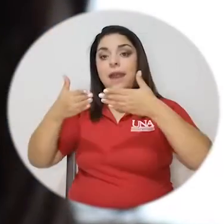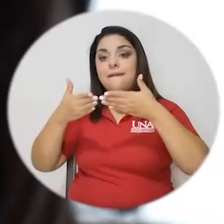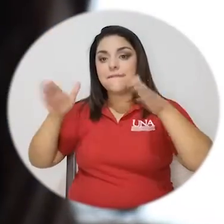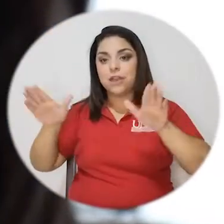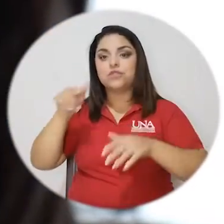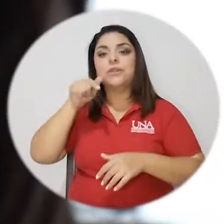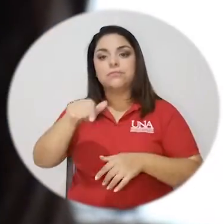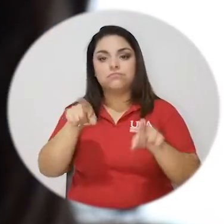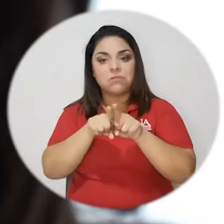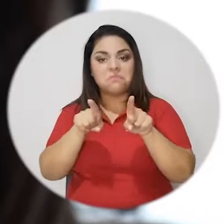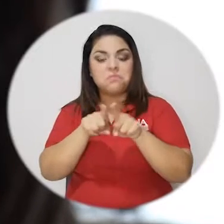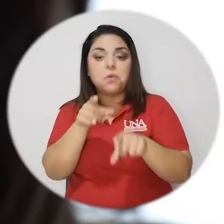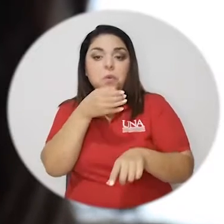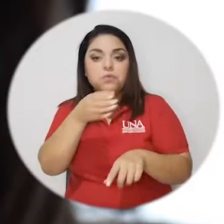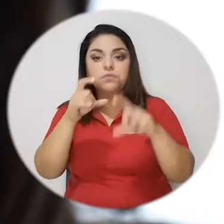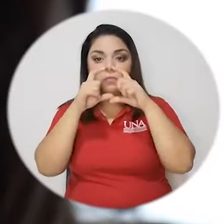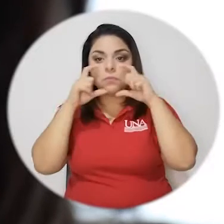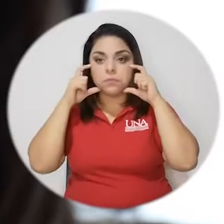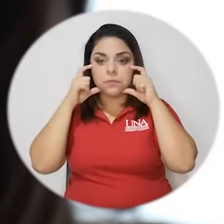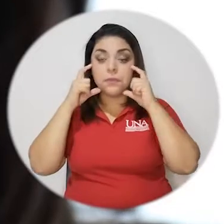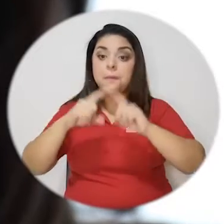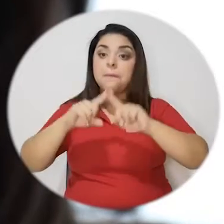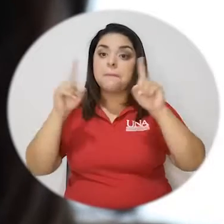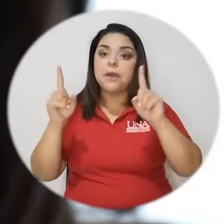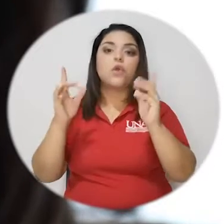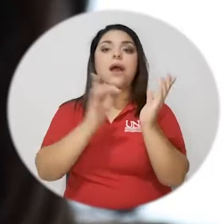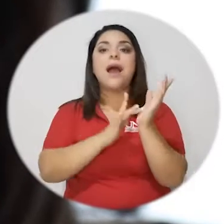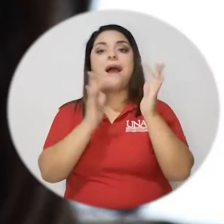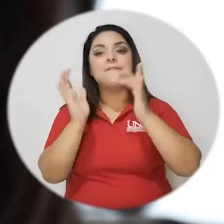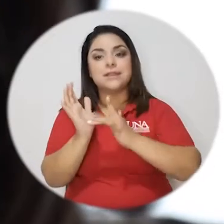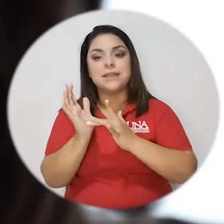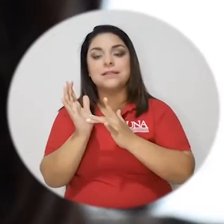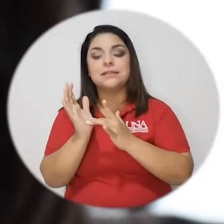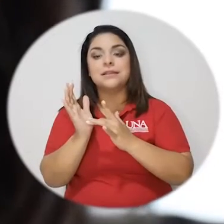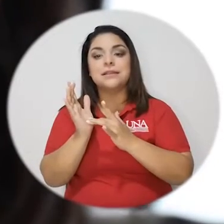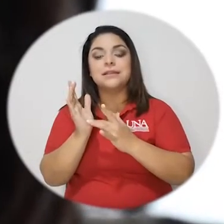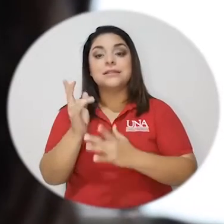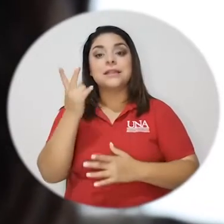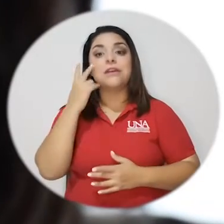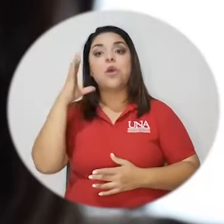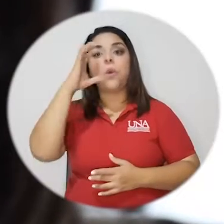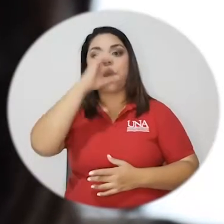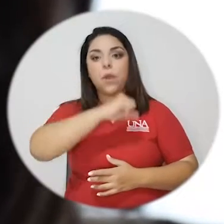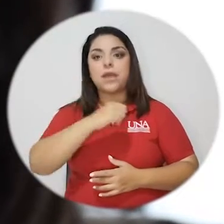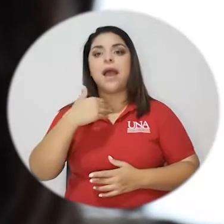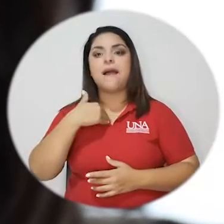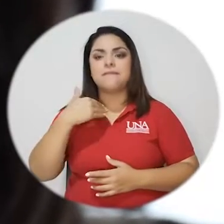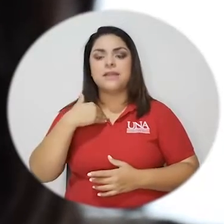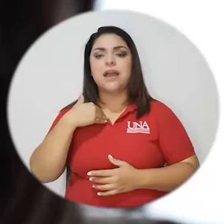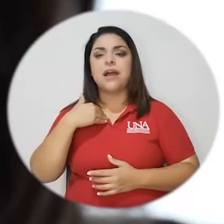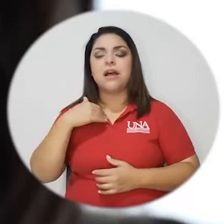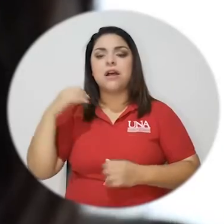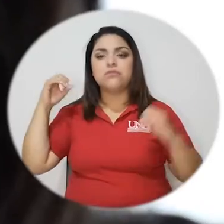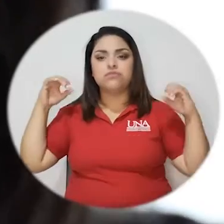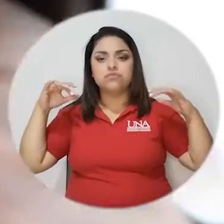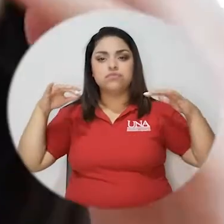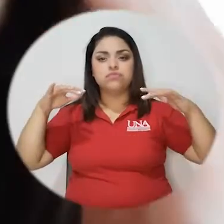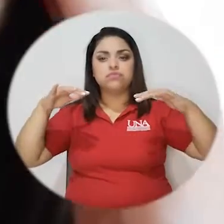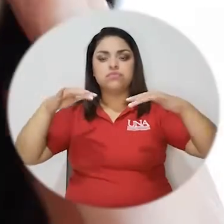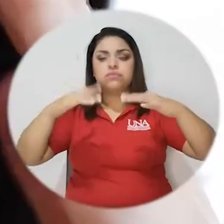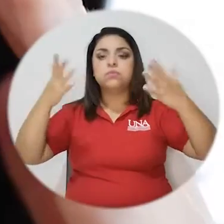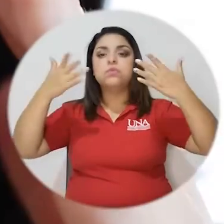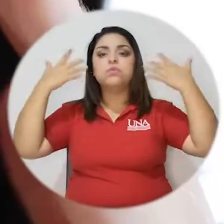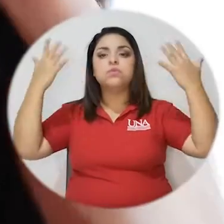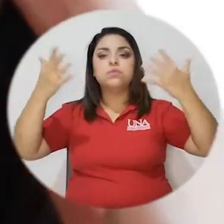había evidencia de que Sí, de la era transmisión. transmisión aerógena y que entonces era bueno utilizar